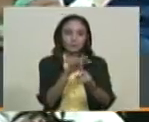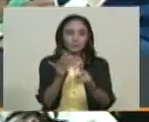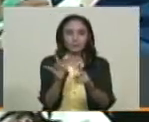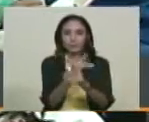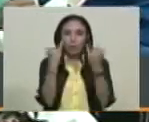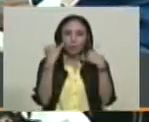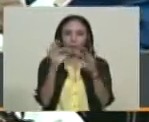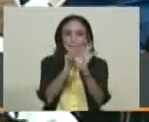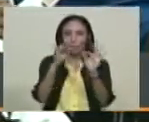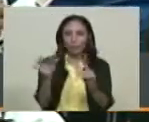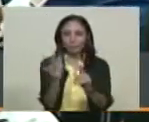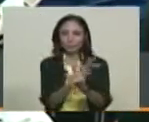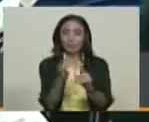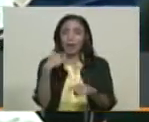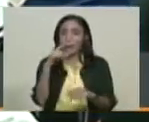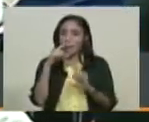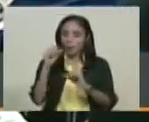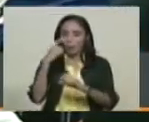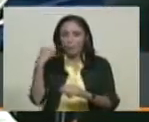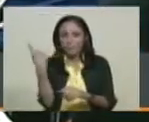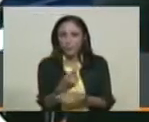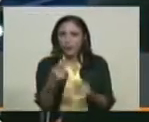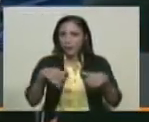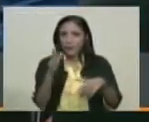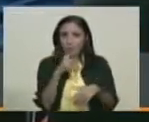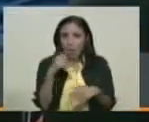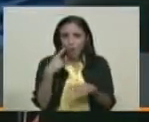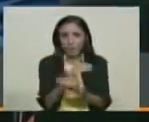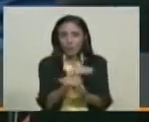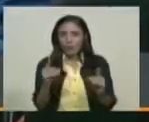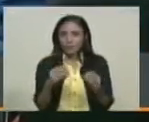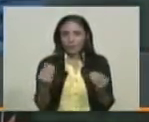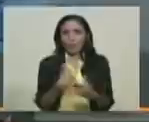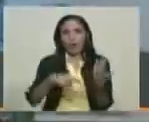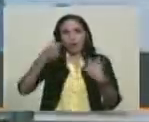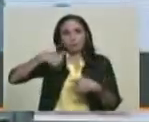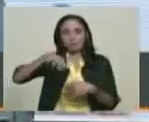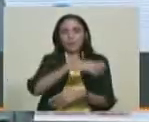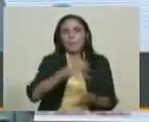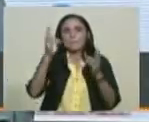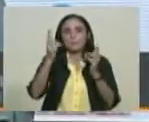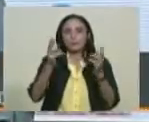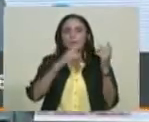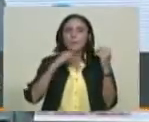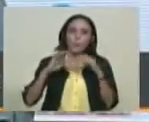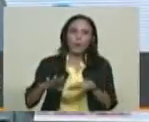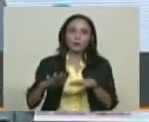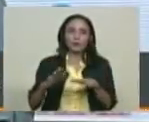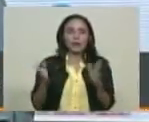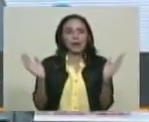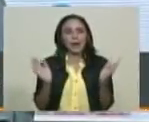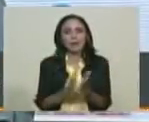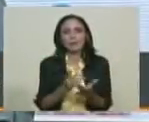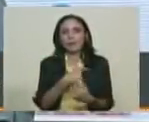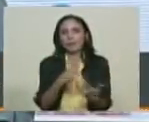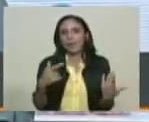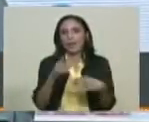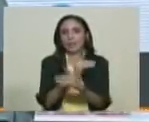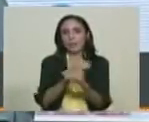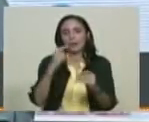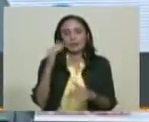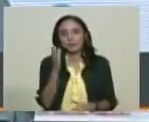Si Nicolás Maduro es un dictador y en Venezuela hay una dictadura, todo el que lo mate está restituyendo la